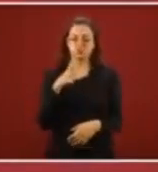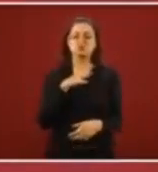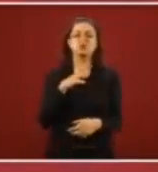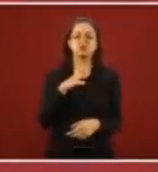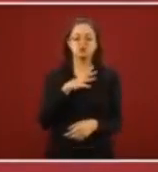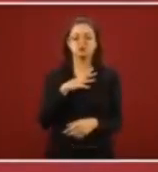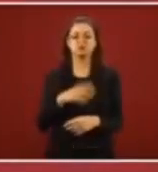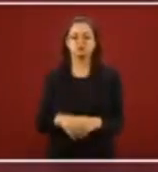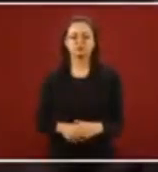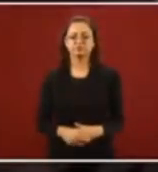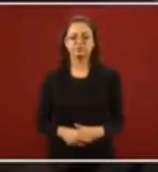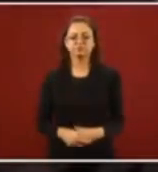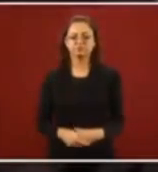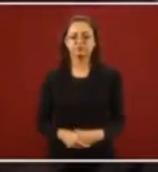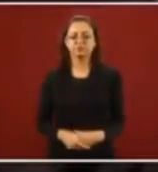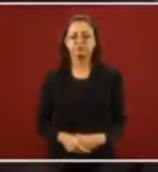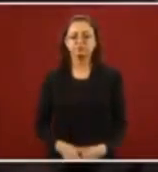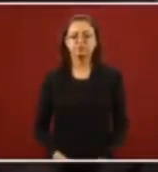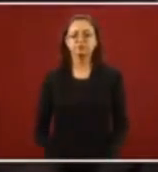que puedan tener un trabajo.